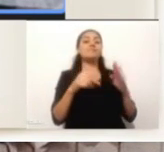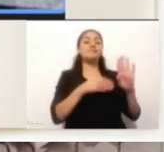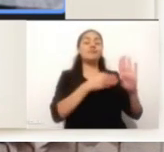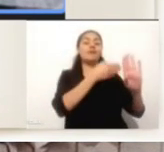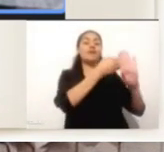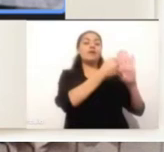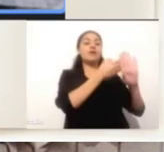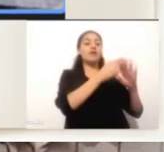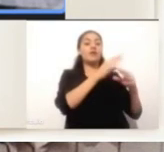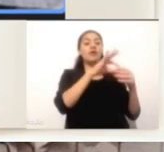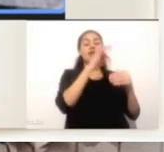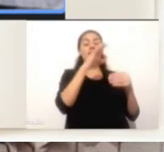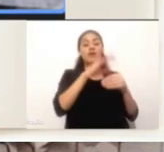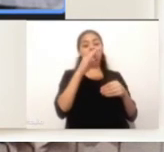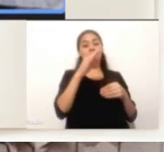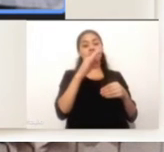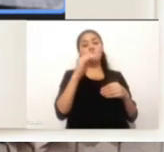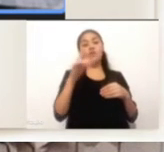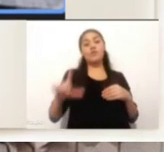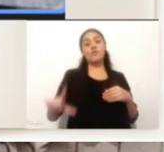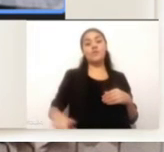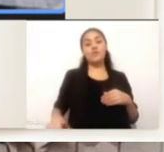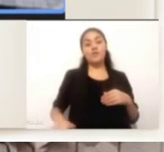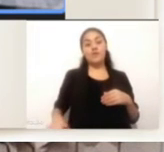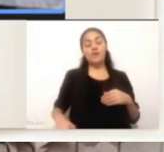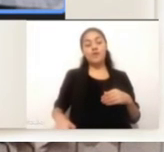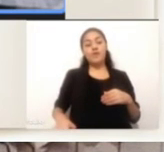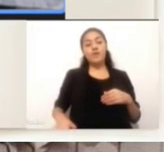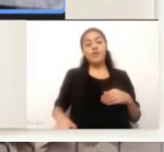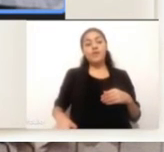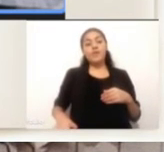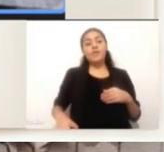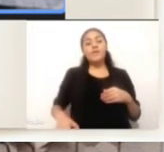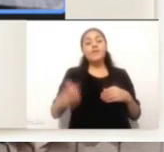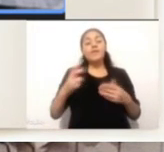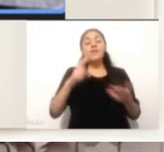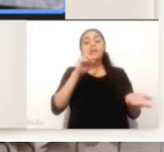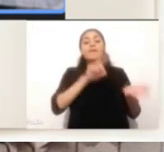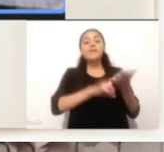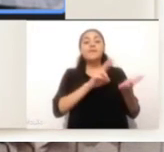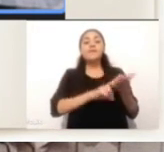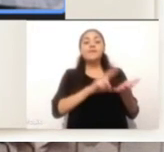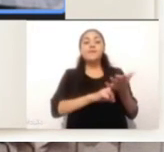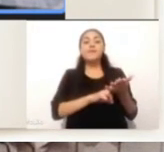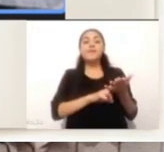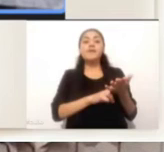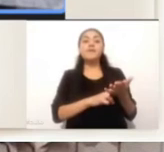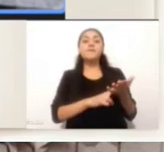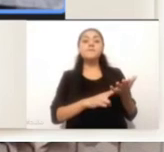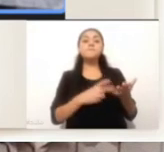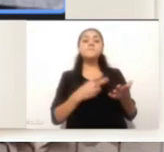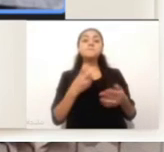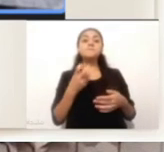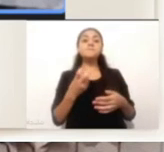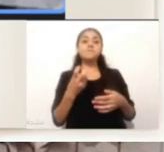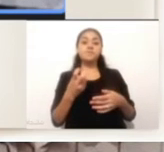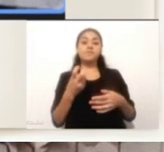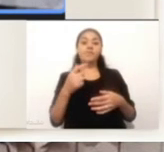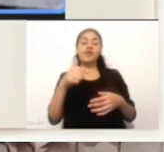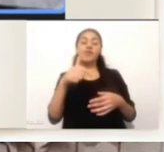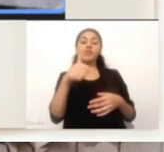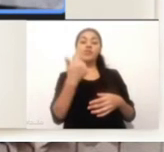y la entrega de constancia y declaración de validez, en dichas impugnaciones versaron 12